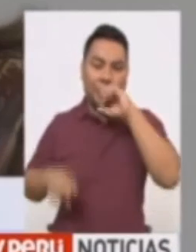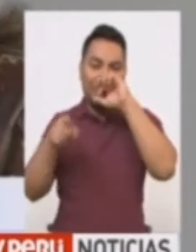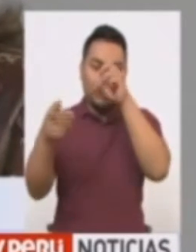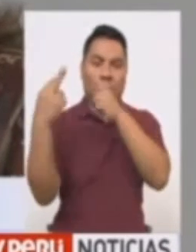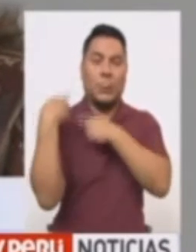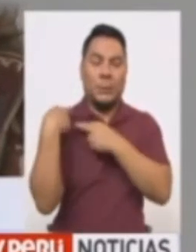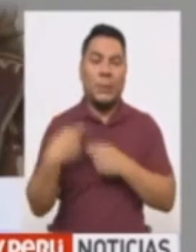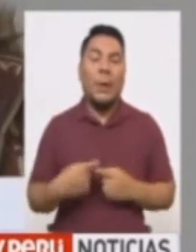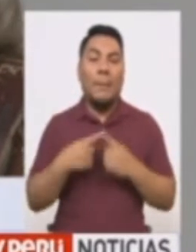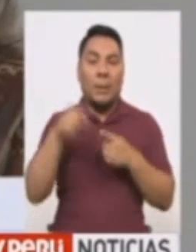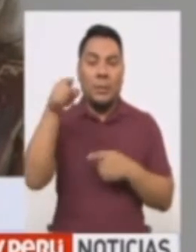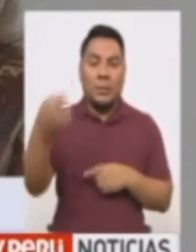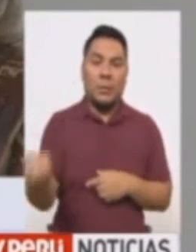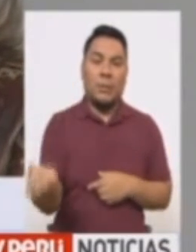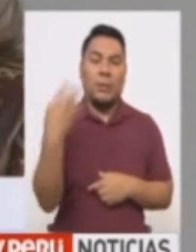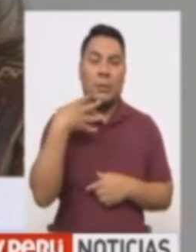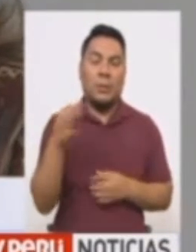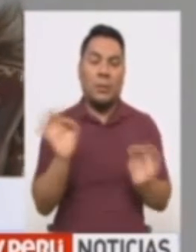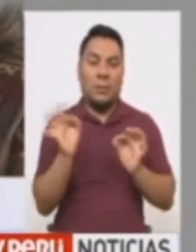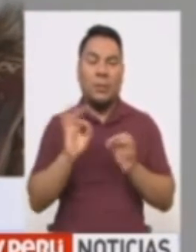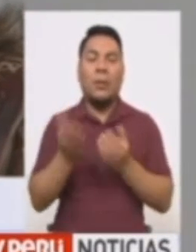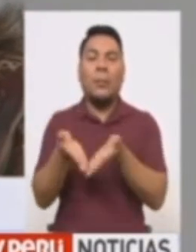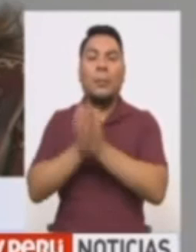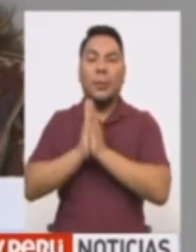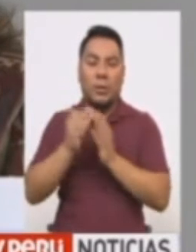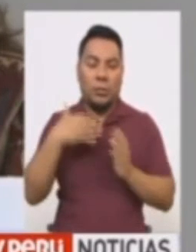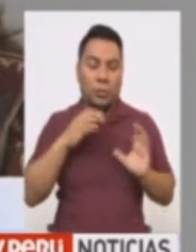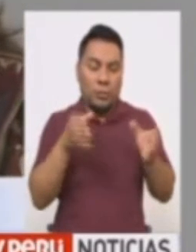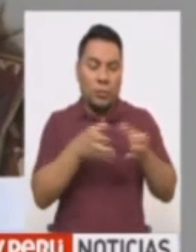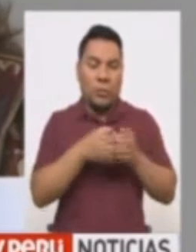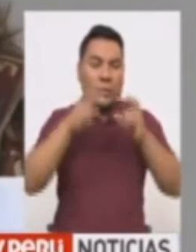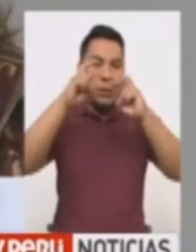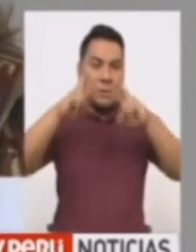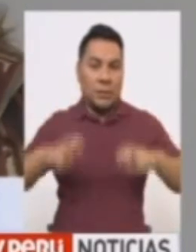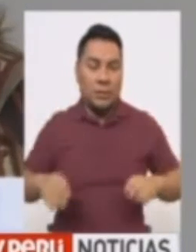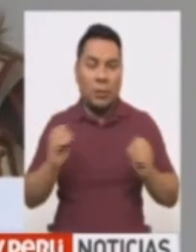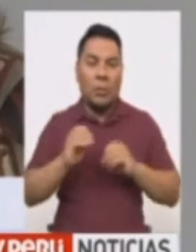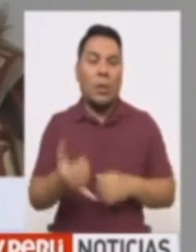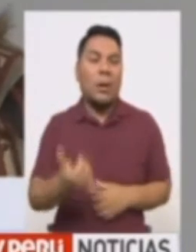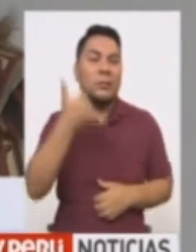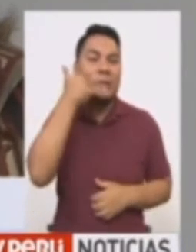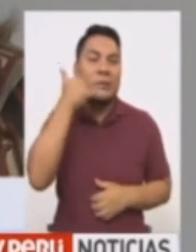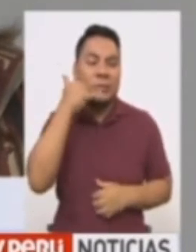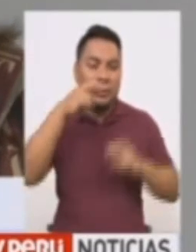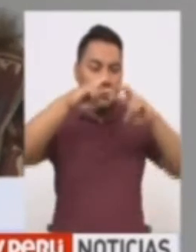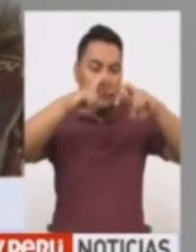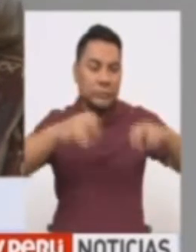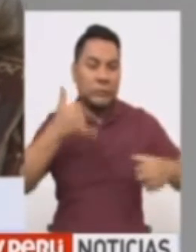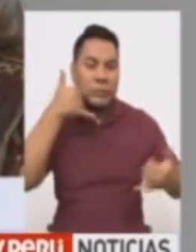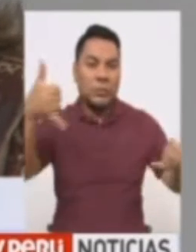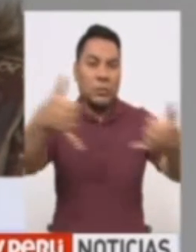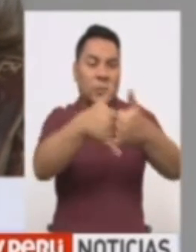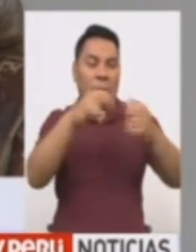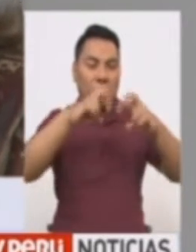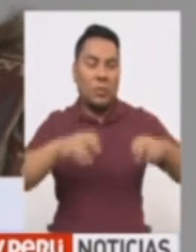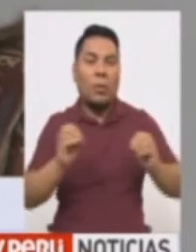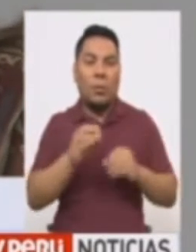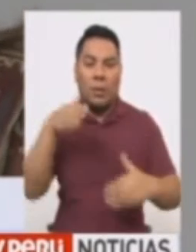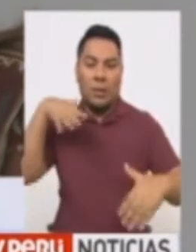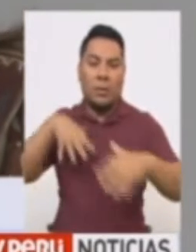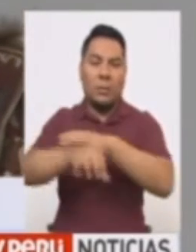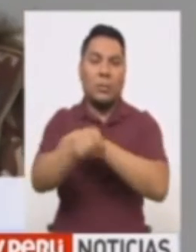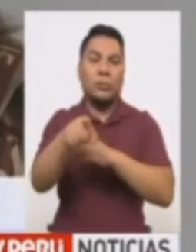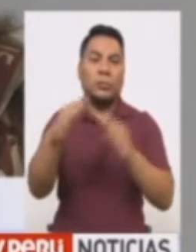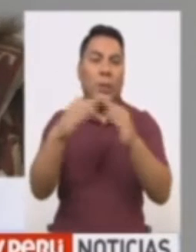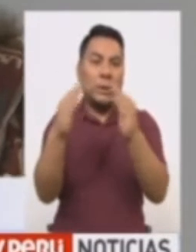tanto, ellos no nos soliciten una medida limitativa, ya sea de interceptación telefónica o de allanamiento de domicilios